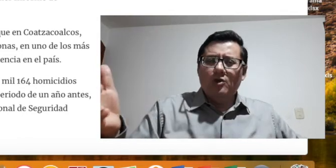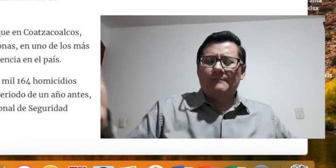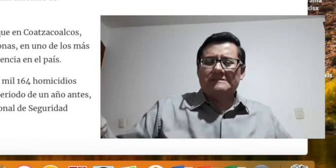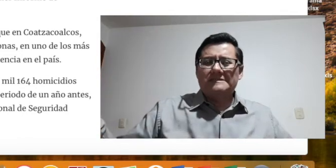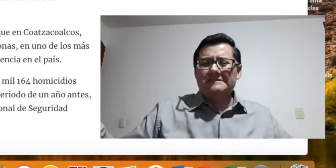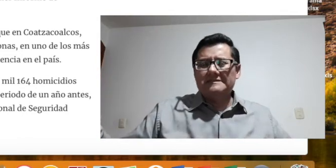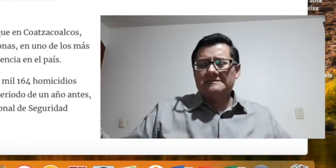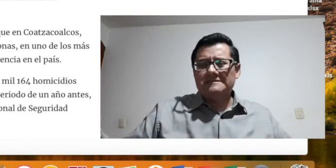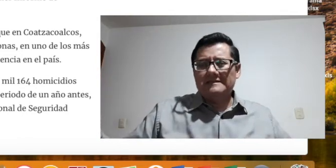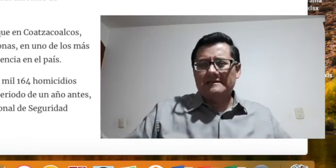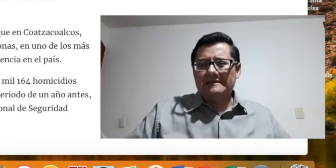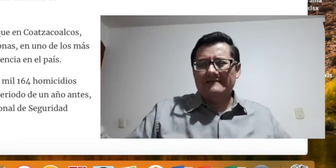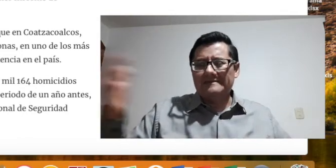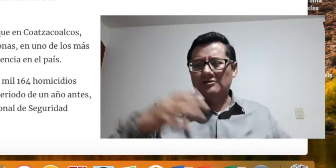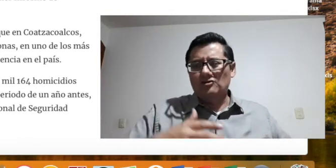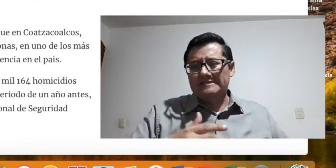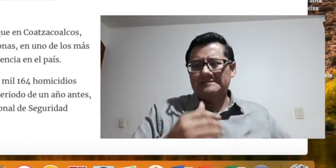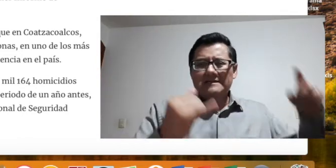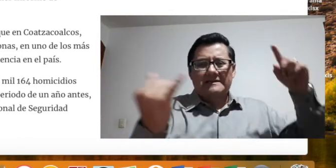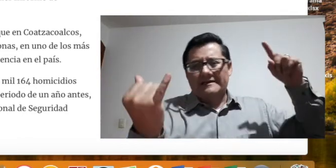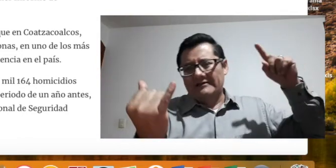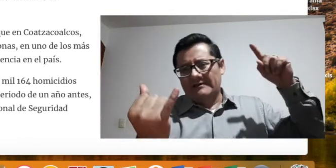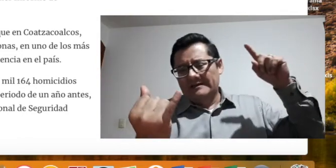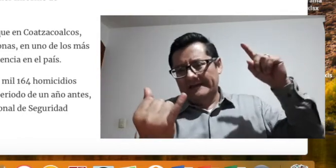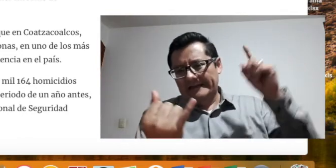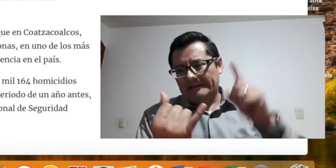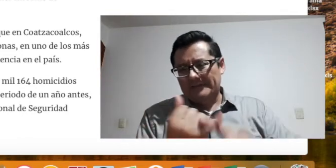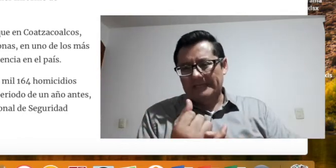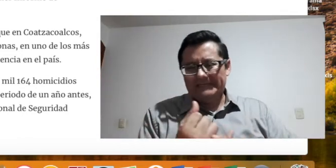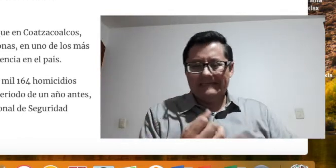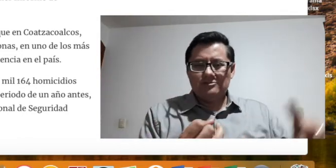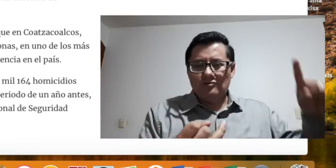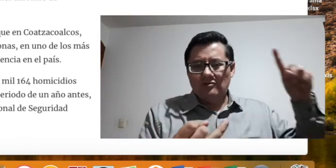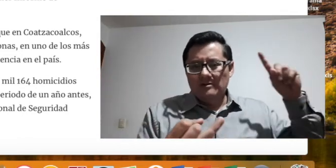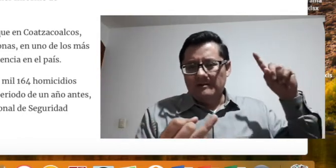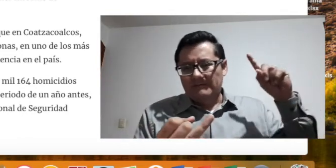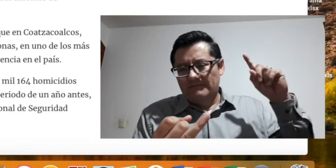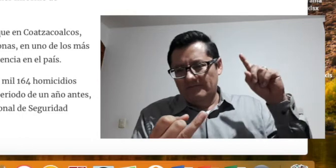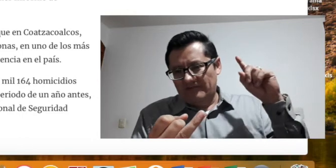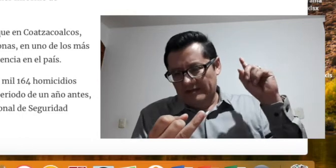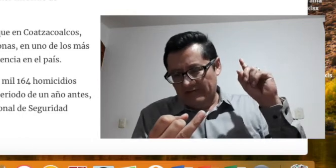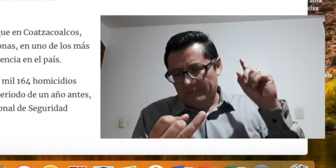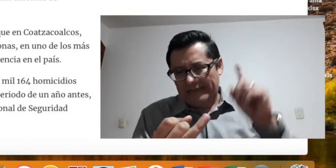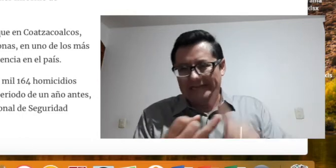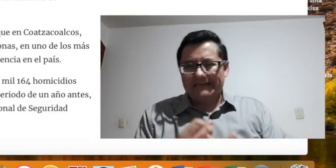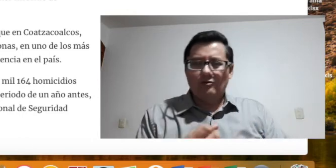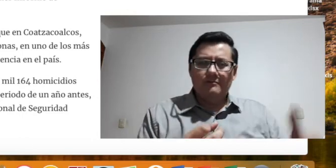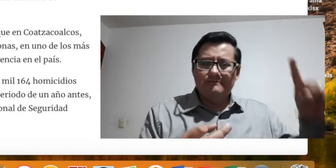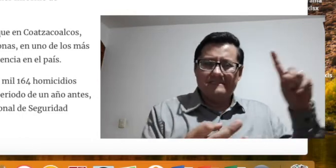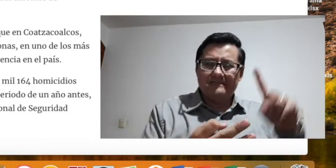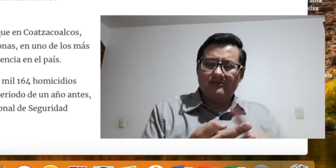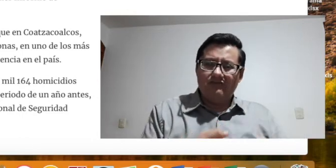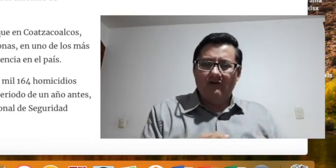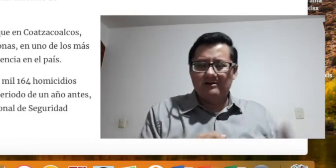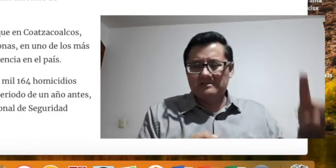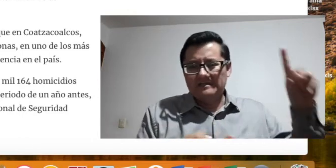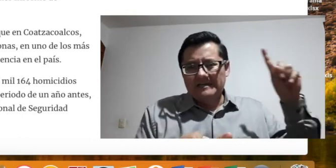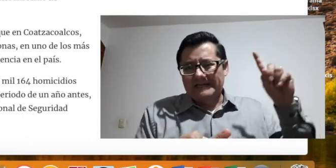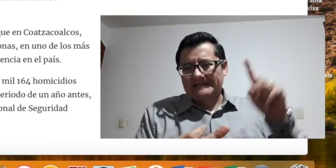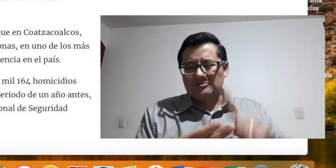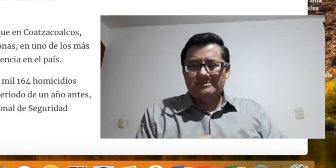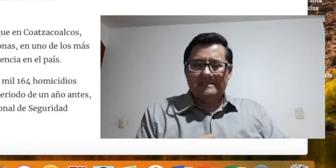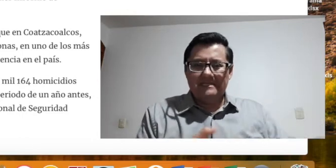reconocer. Los presidentes anteriores, Enrique Peña Nieto, Felipe Calderón, Vicente